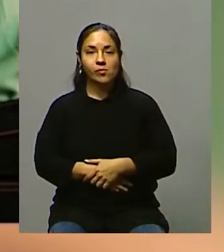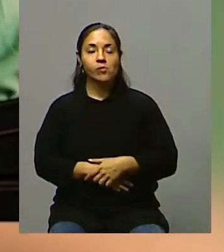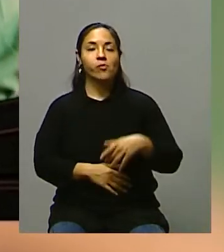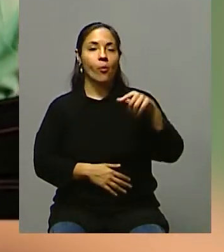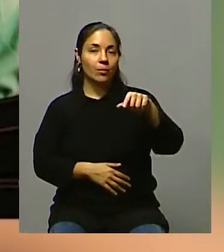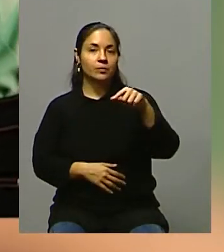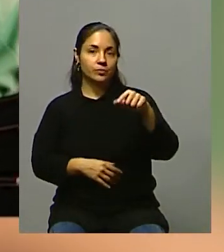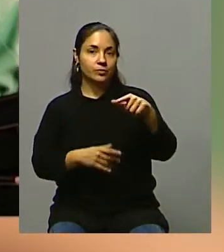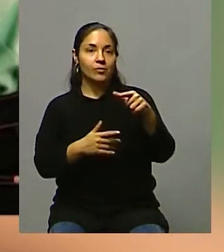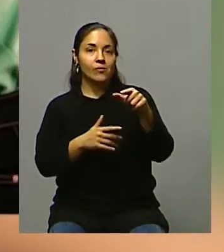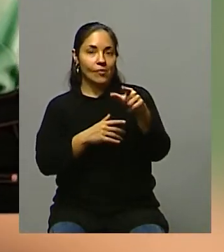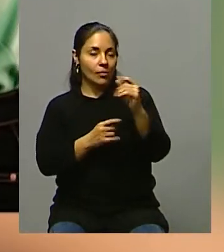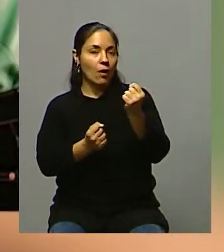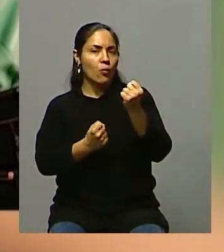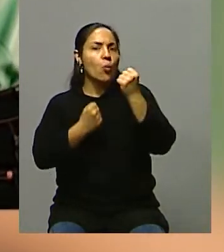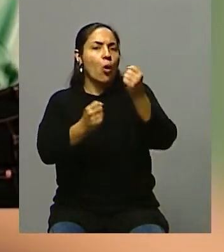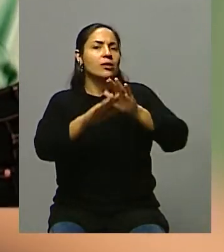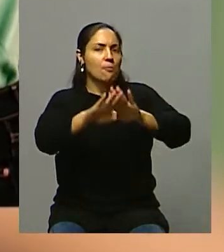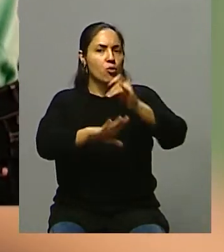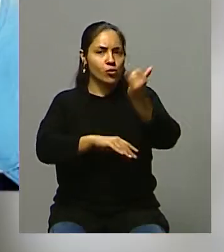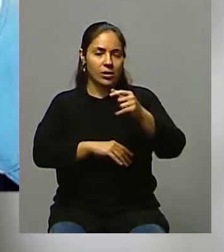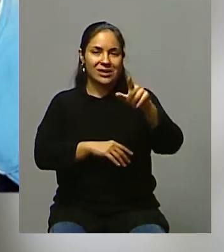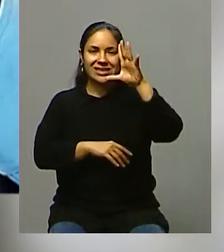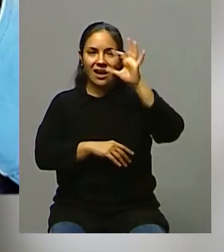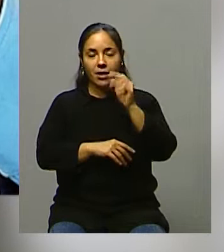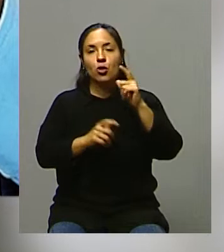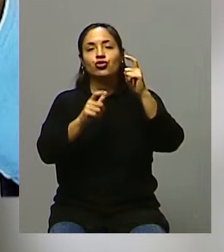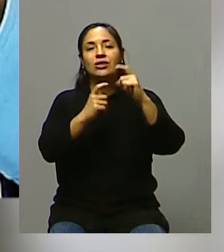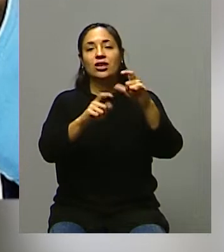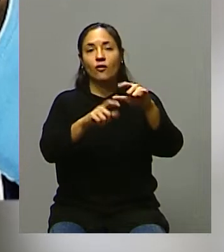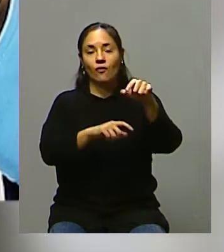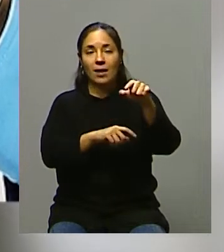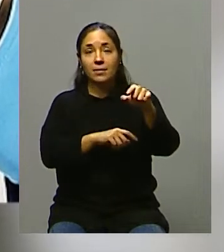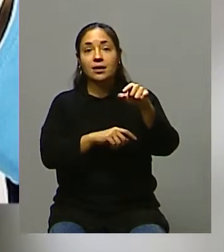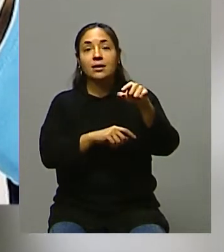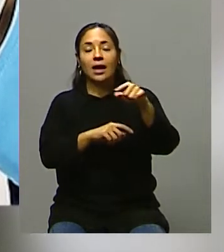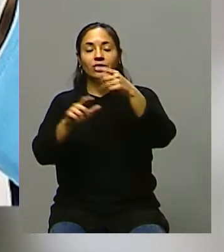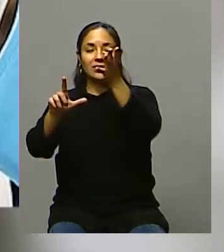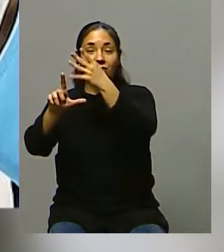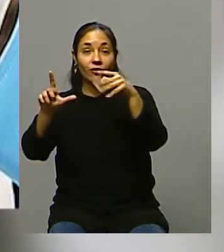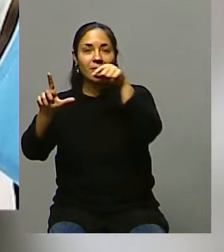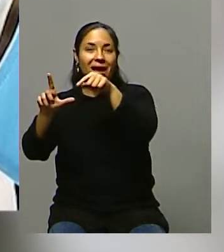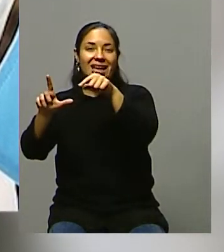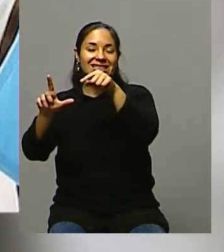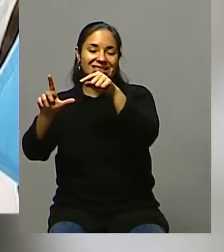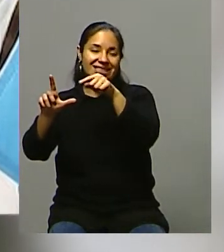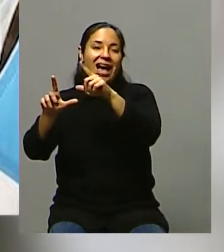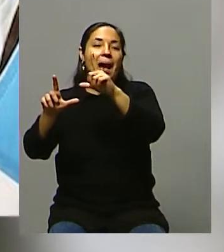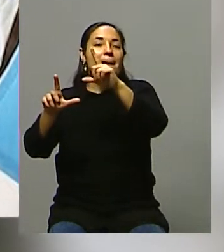Con mucho más peso. A ver, sabemos que Sinopharm tiene un poquito menor de eficacia, lo vimos con adultos, ¿sí?